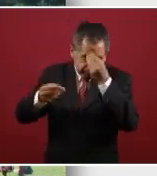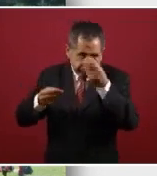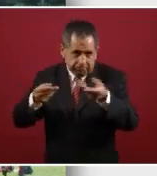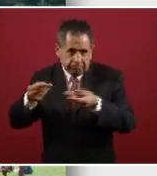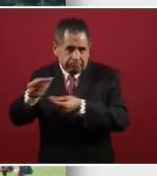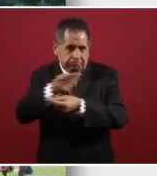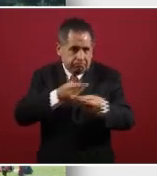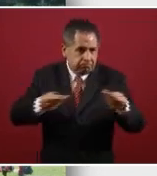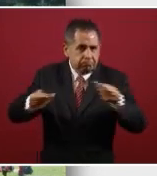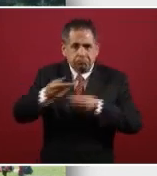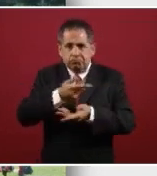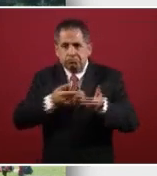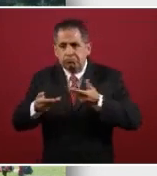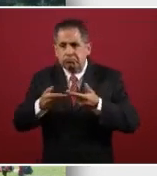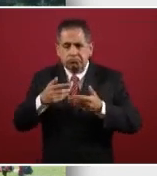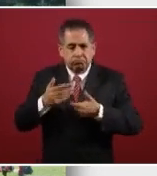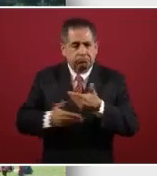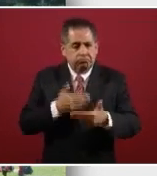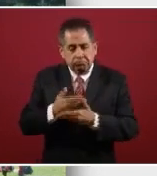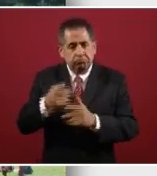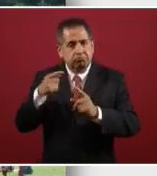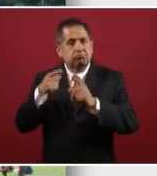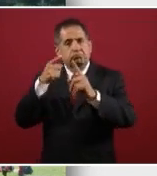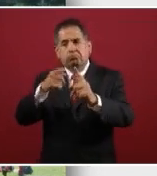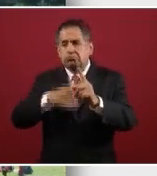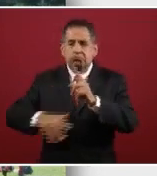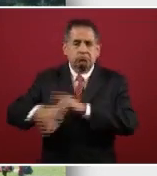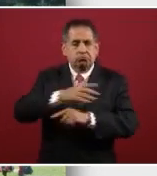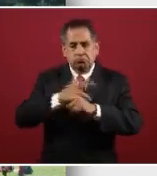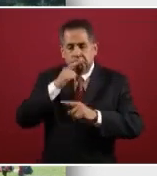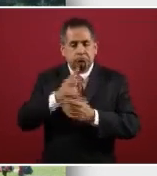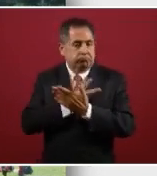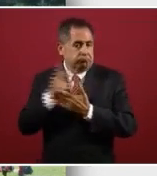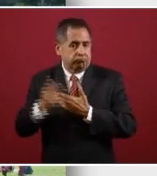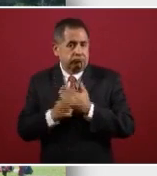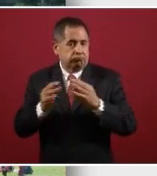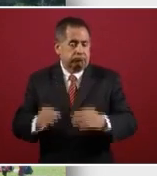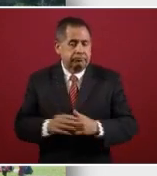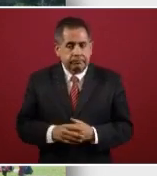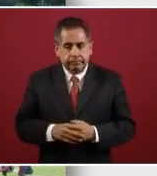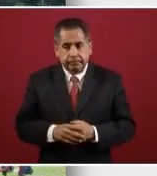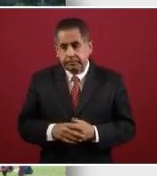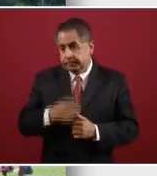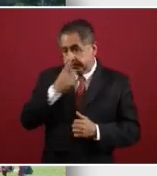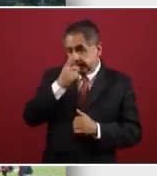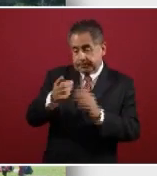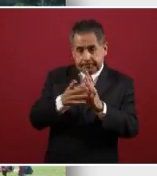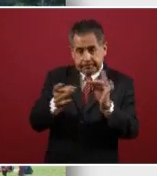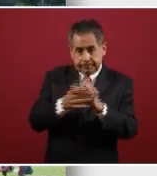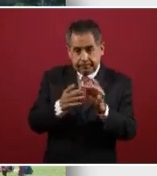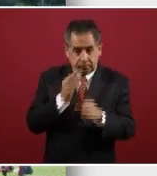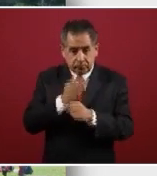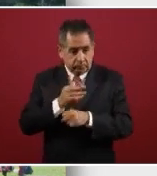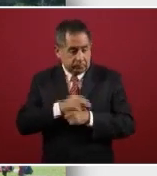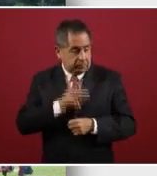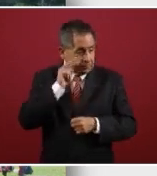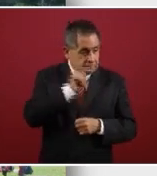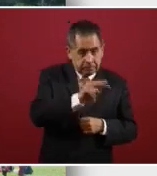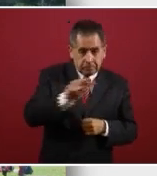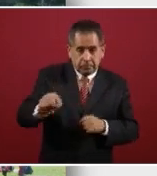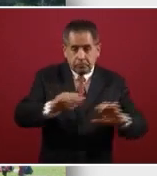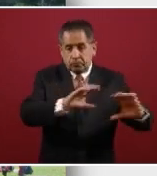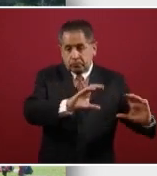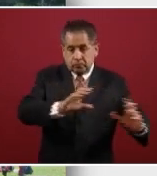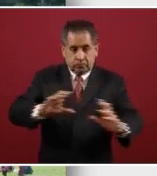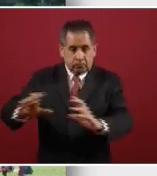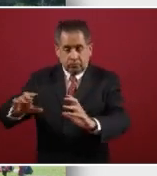lograr las metas sociales, productivas y ambientales del programa. Decirles que lo que nos estamos encontrando en esas comunidades de